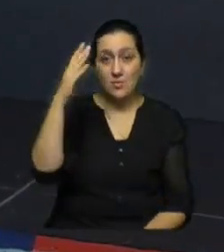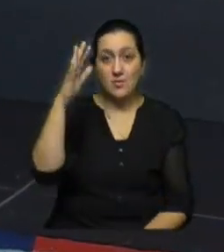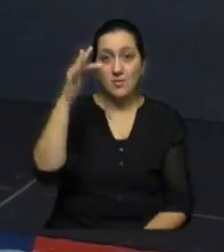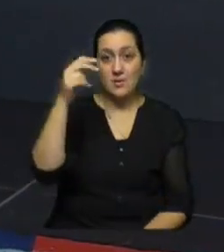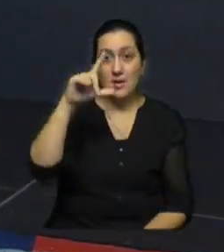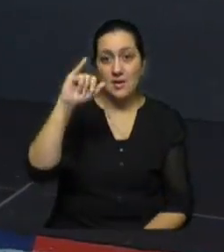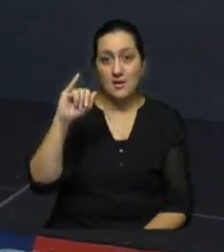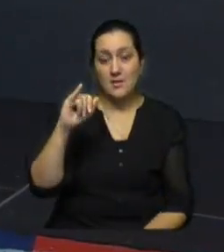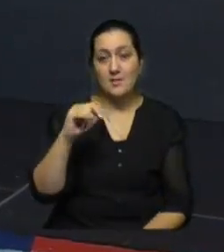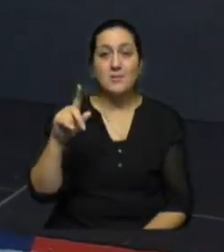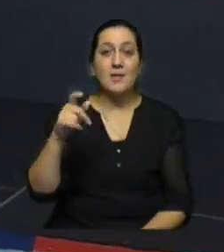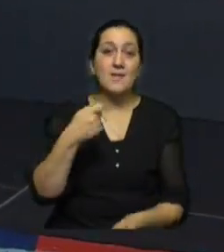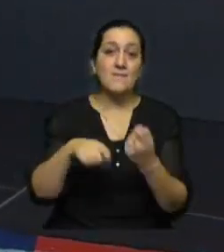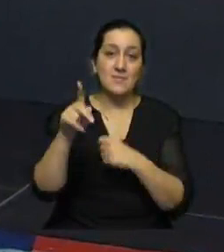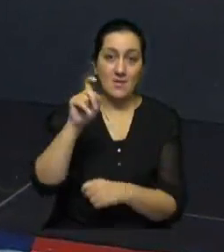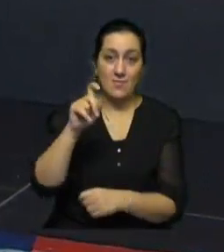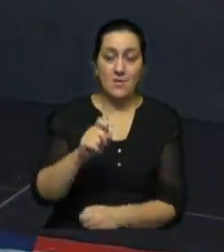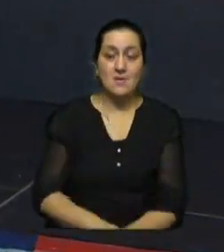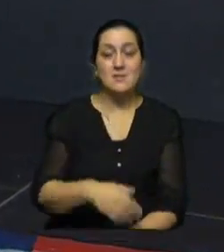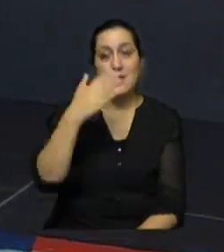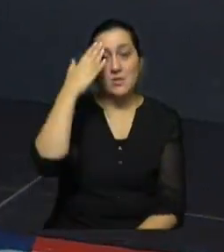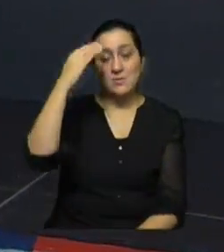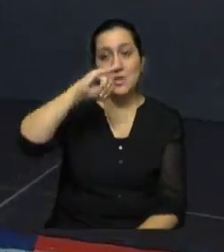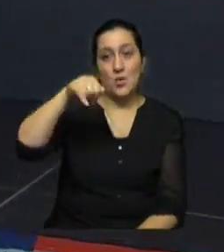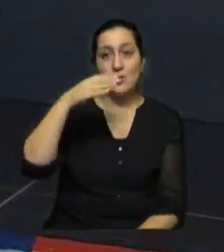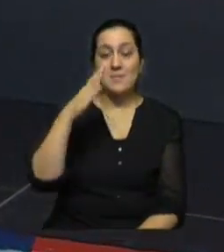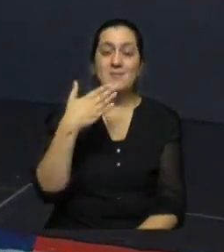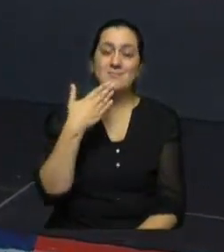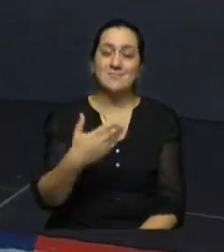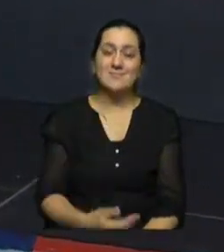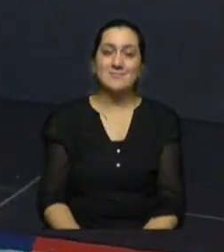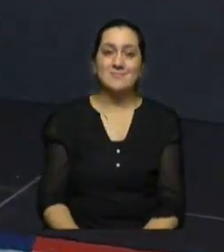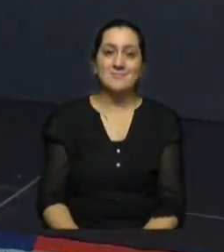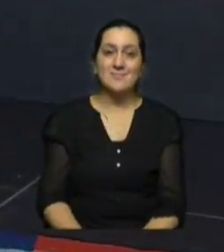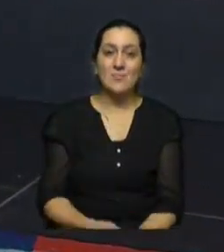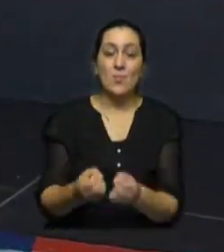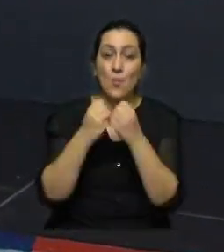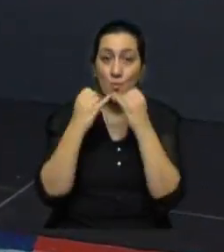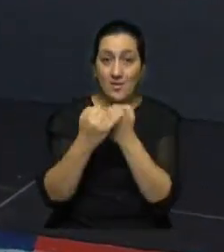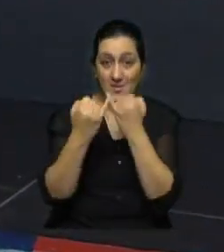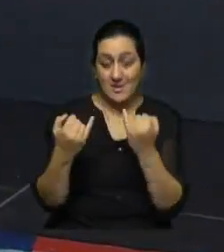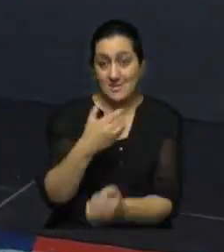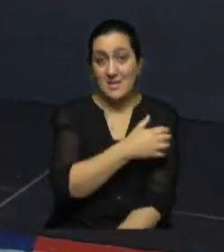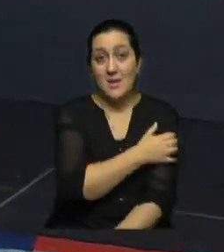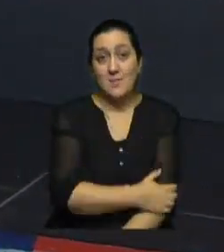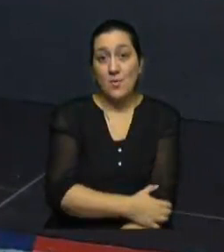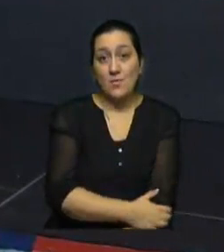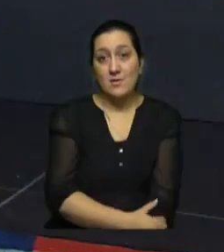el aguatero. Arriba, Ciudad Viva. También saludos a JP. Gracias, Tali. Buen día. Ser pobre es haber